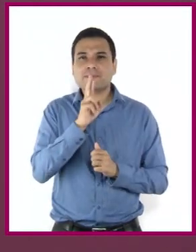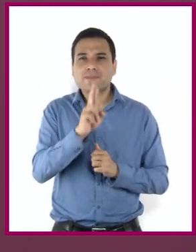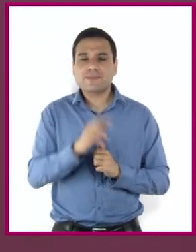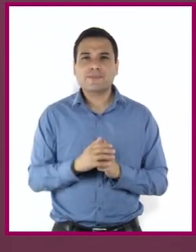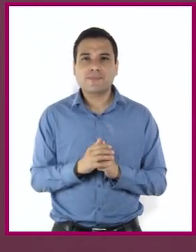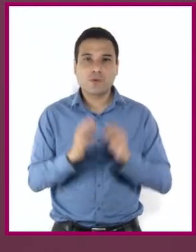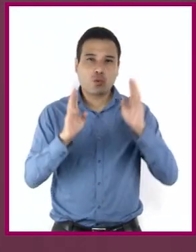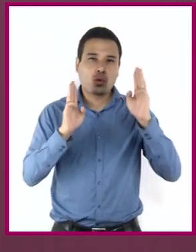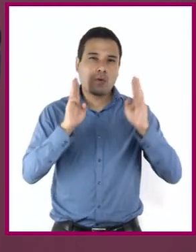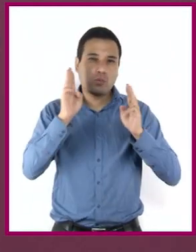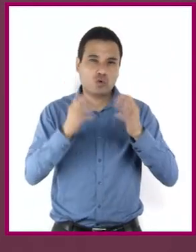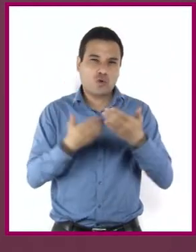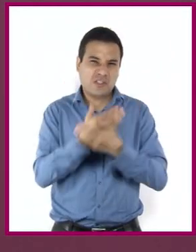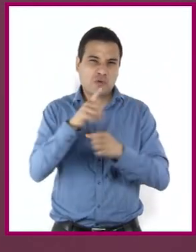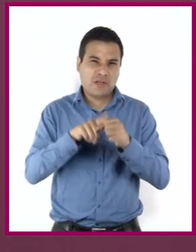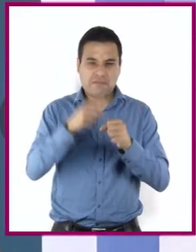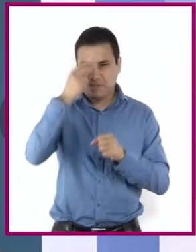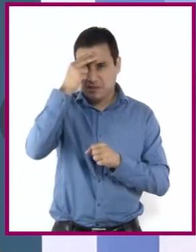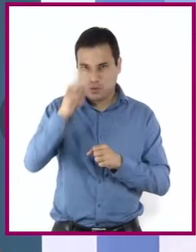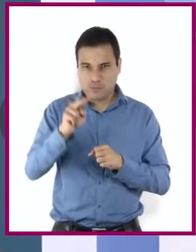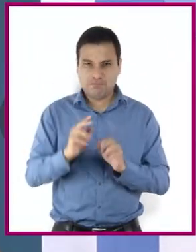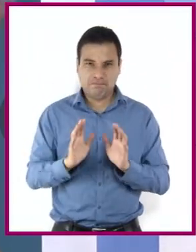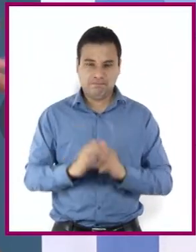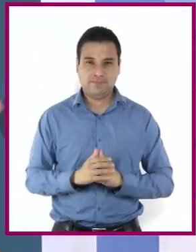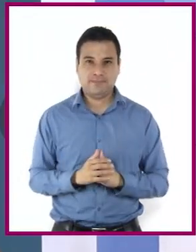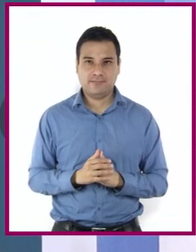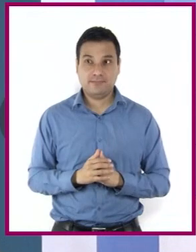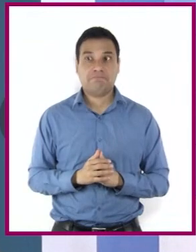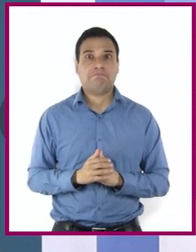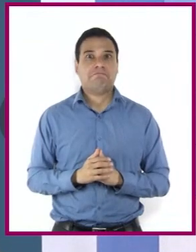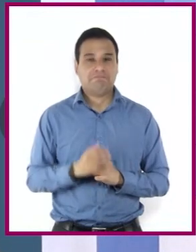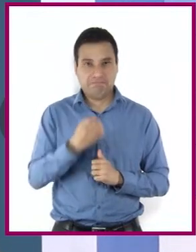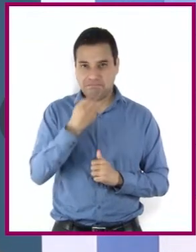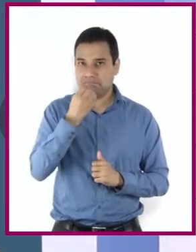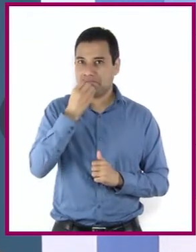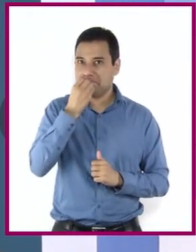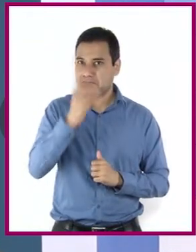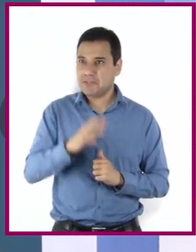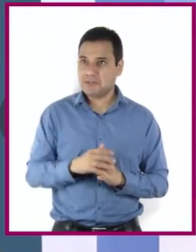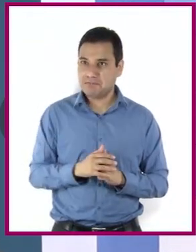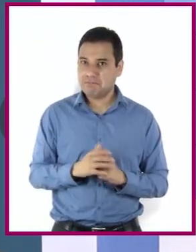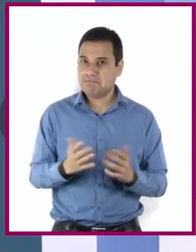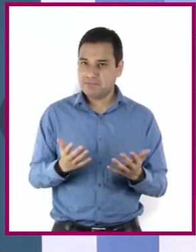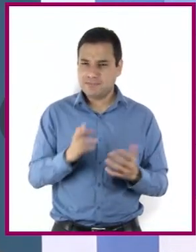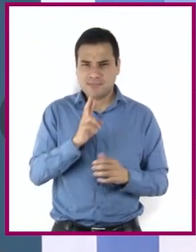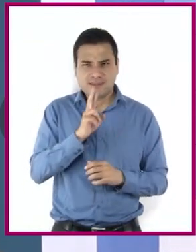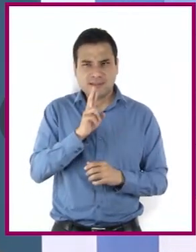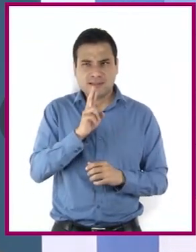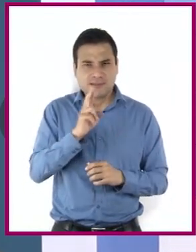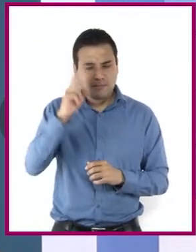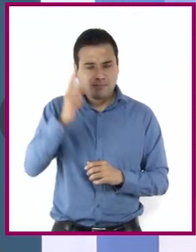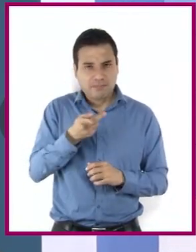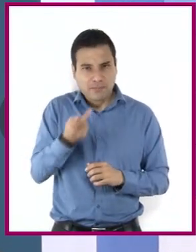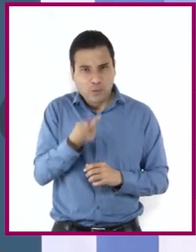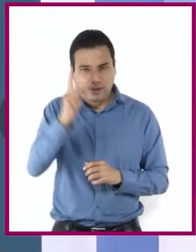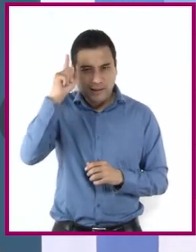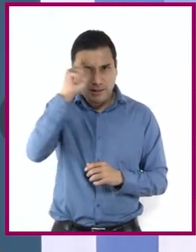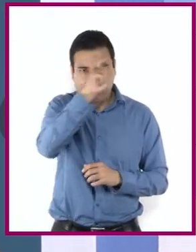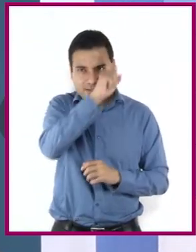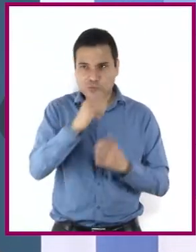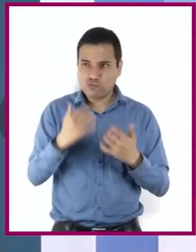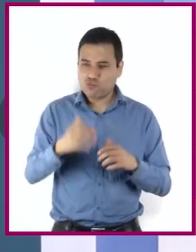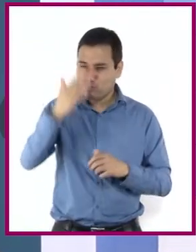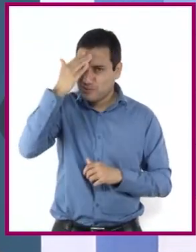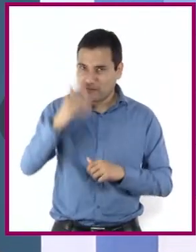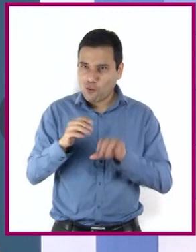el Museo Nacional Mexicano. ¡Qué sorprendente! Es una pregunta muy complicada, Mercedes. Ahora, por